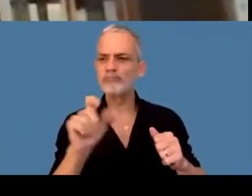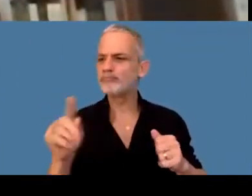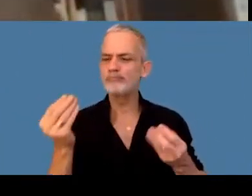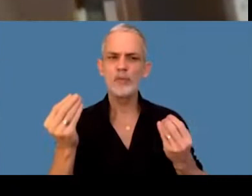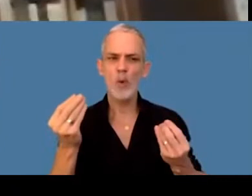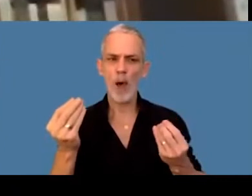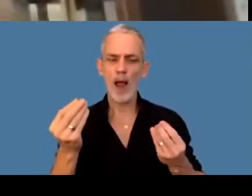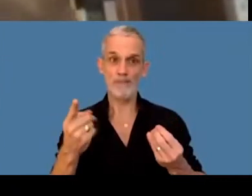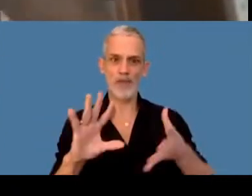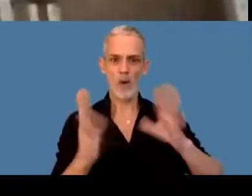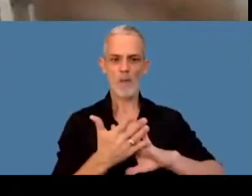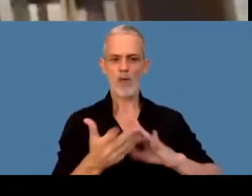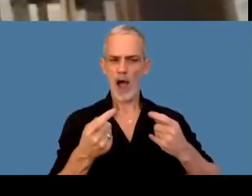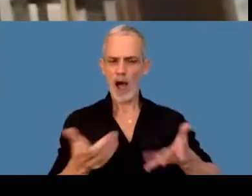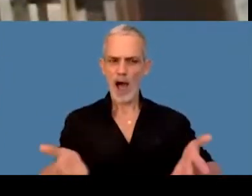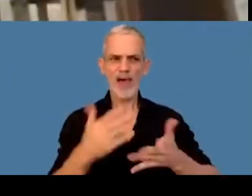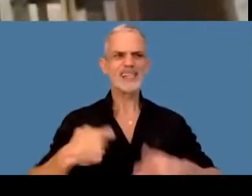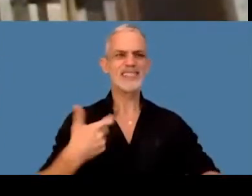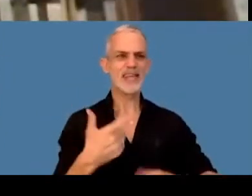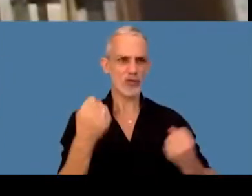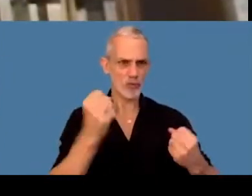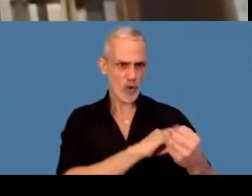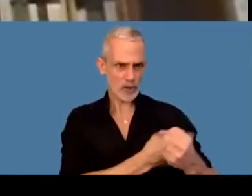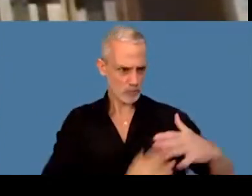que al permitir sindicatos más fuertes,